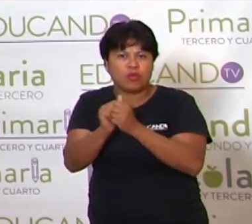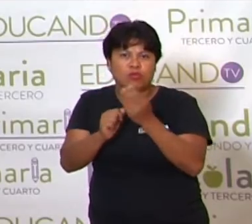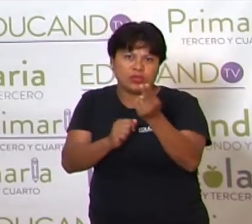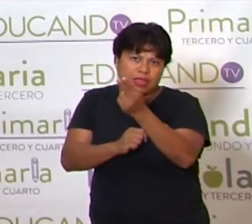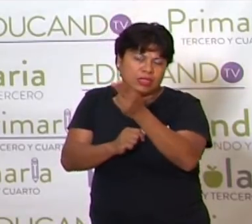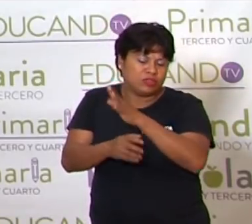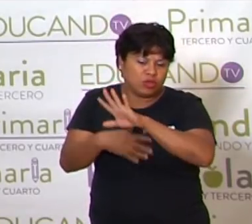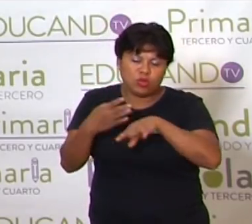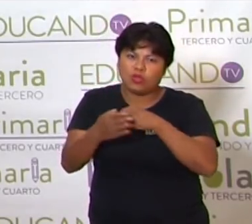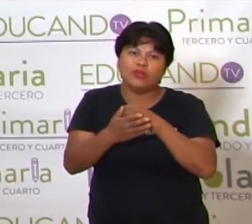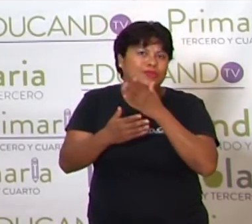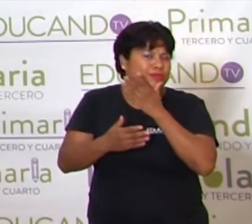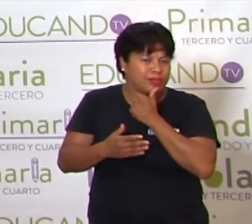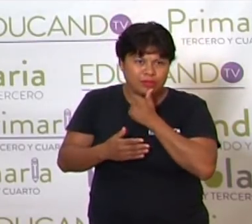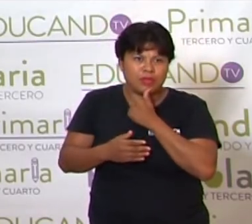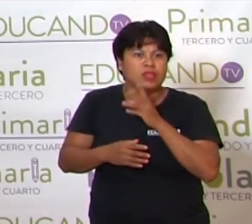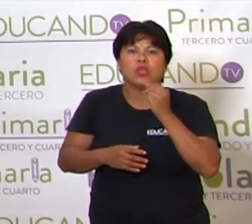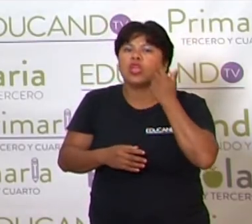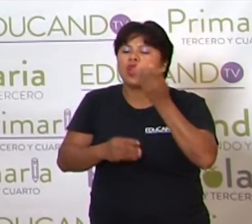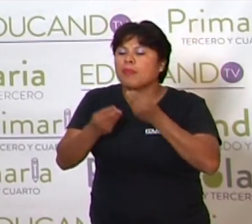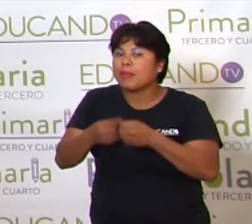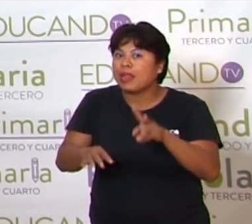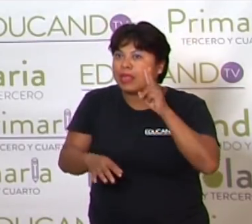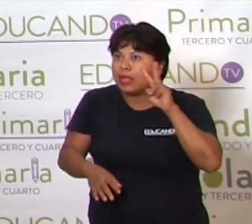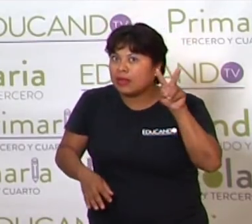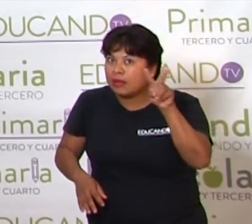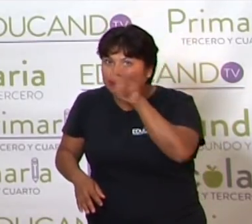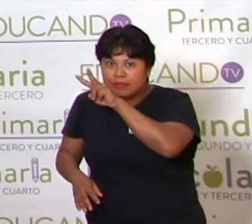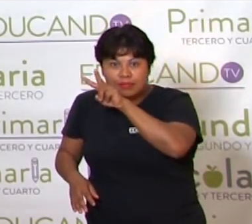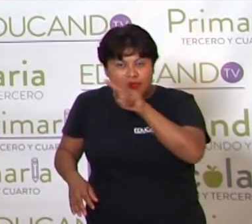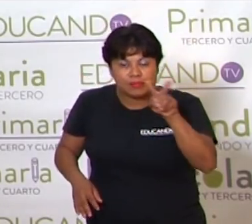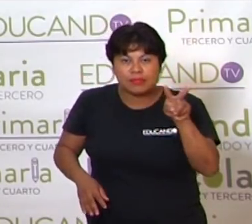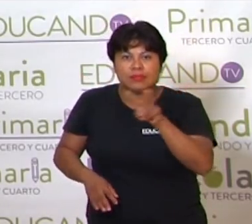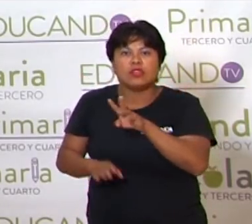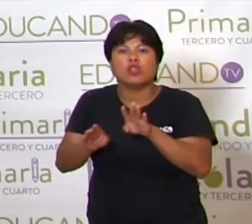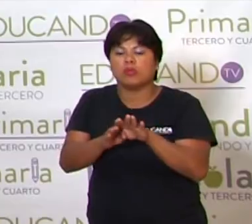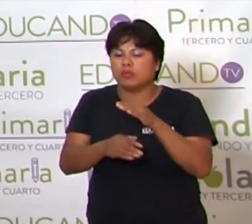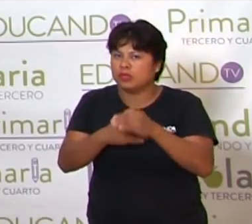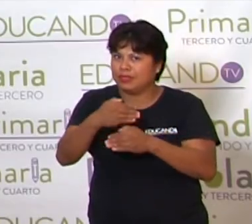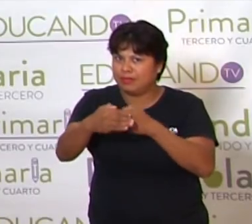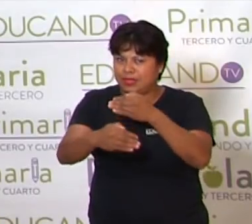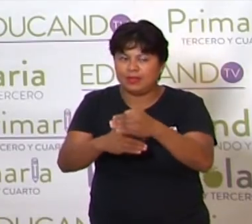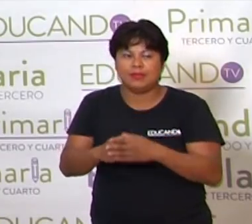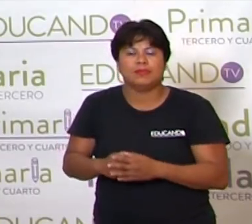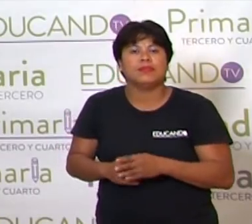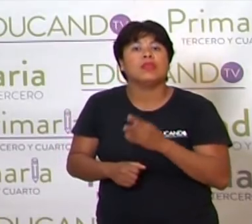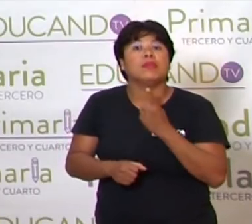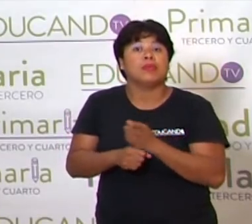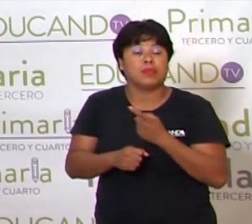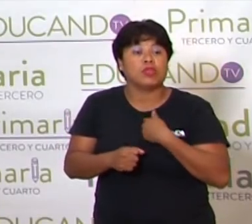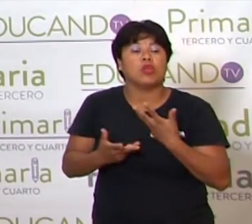todo. Sin embargo, no quiero que perdamos de vista el procedimiento. Lo primero que hice fue elegir, ya